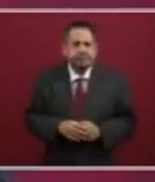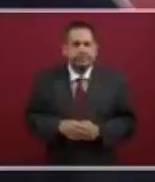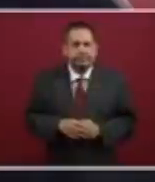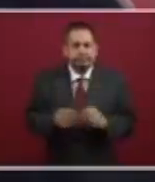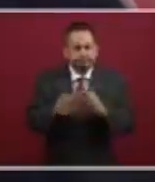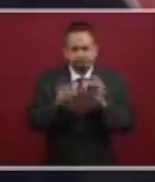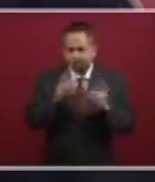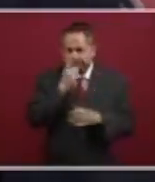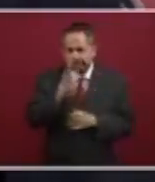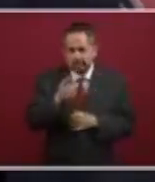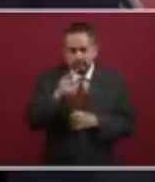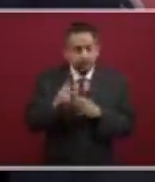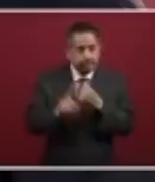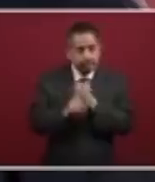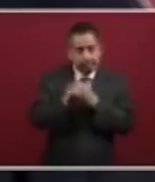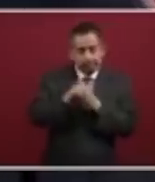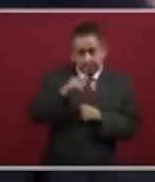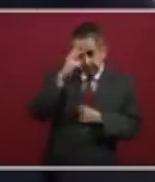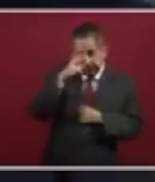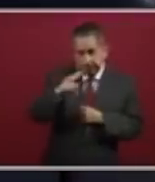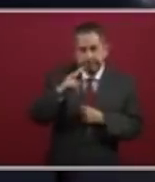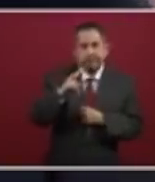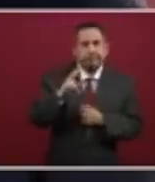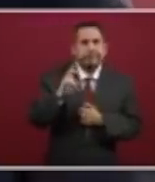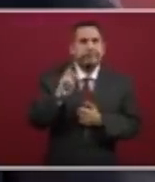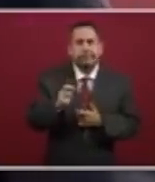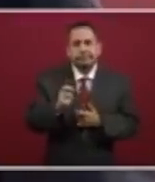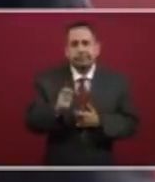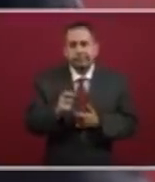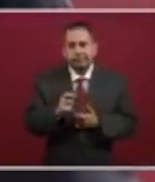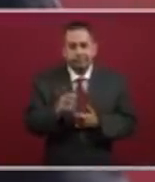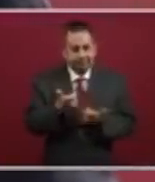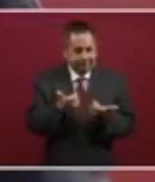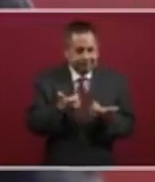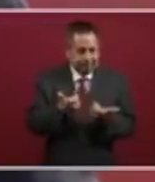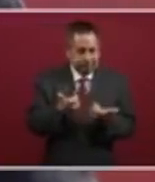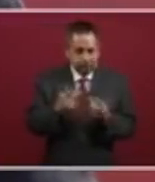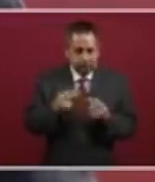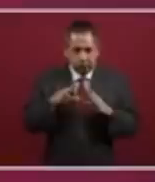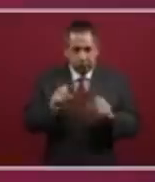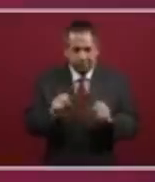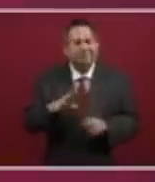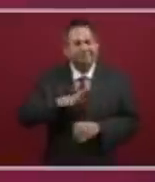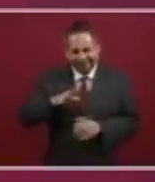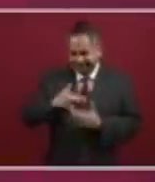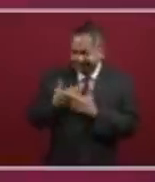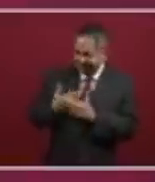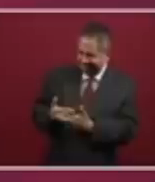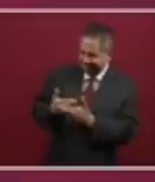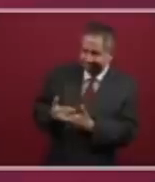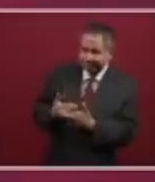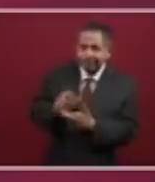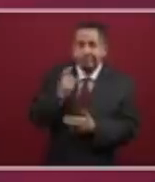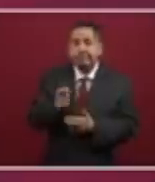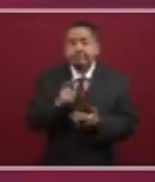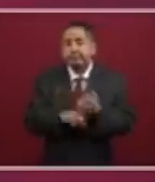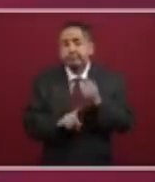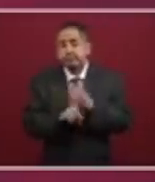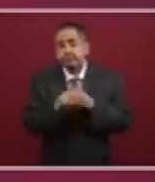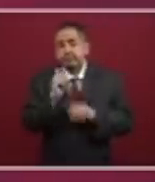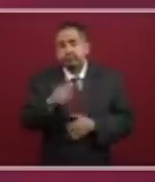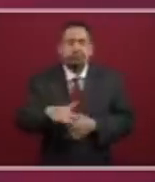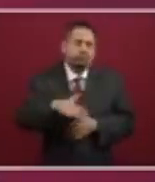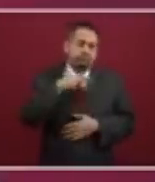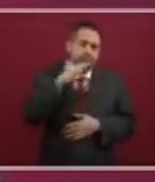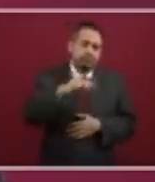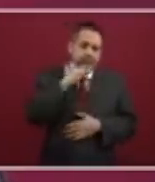Sostengo que el problema de México no es la falta de presupuesto, sino la corrupción. En